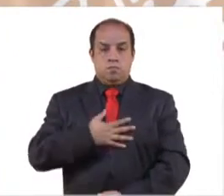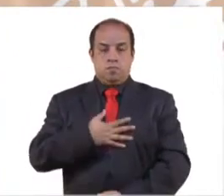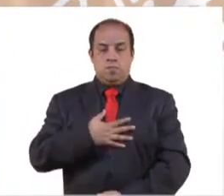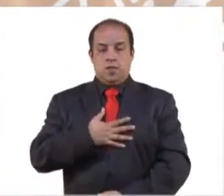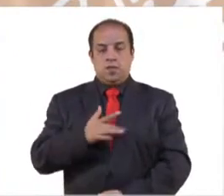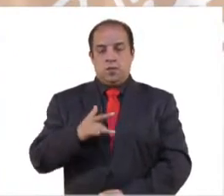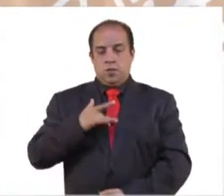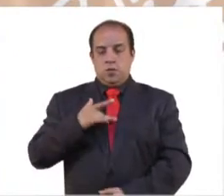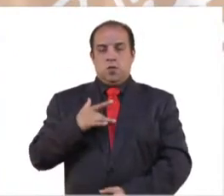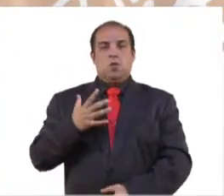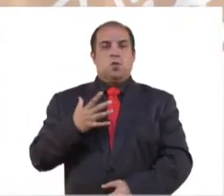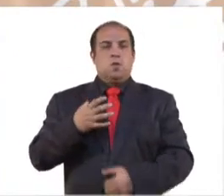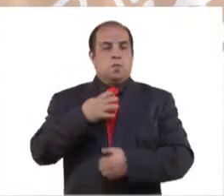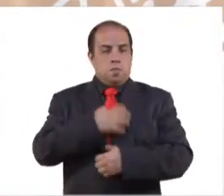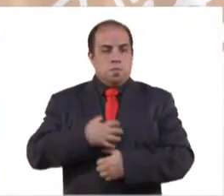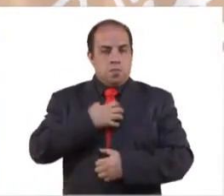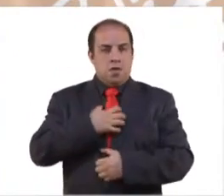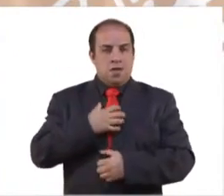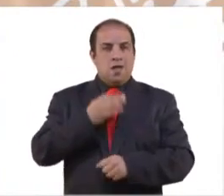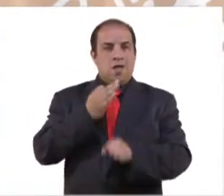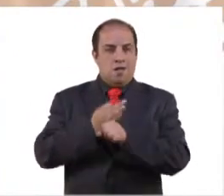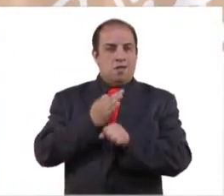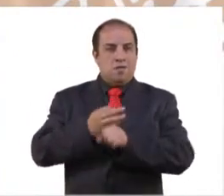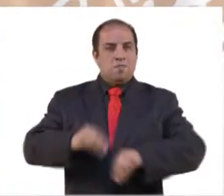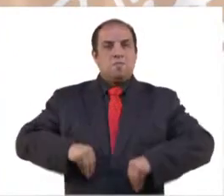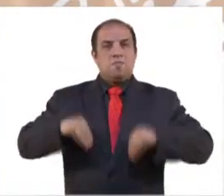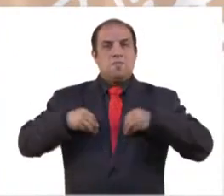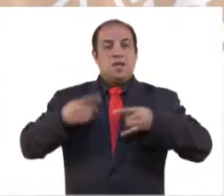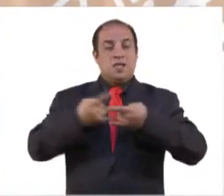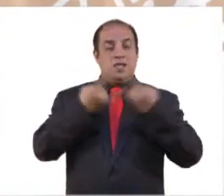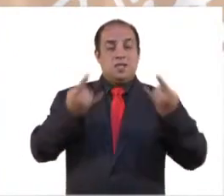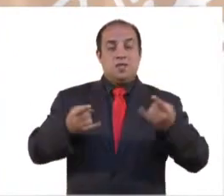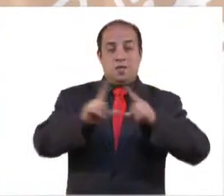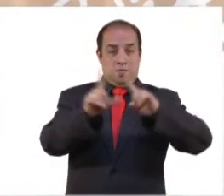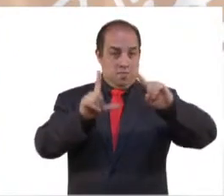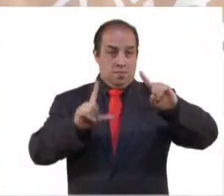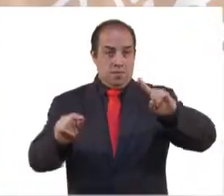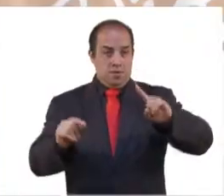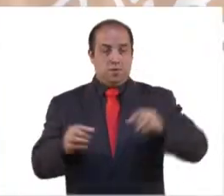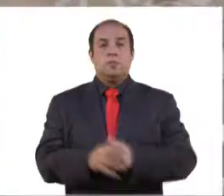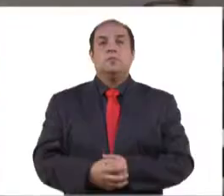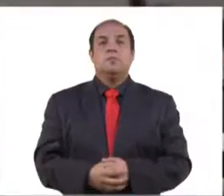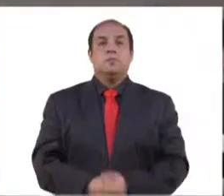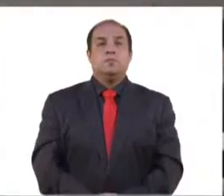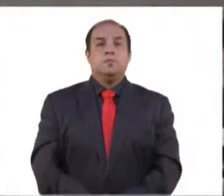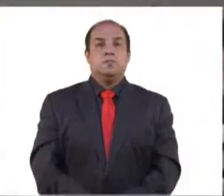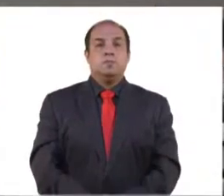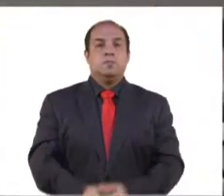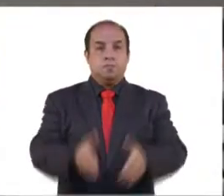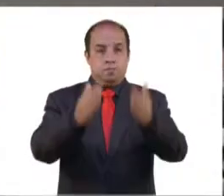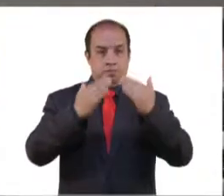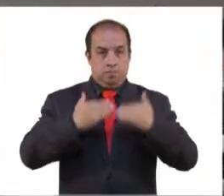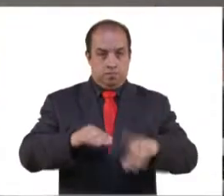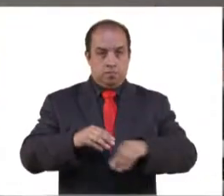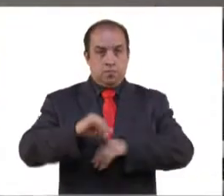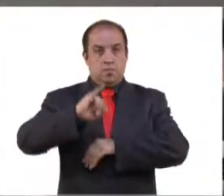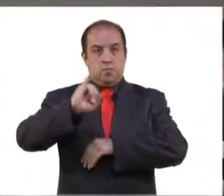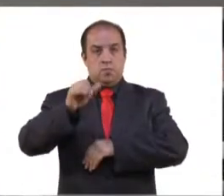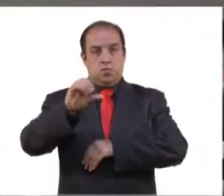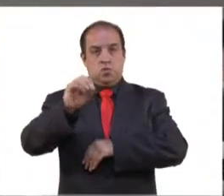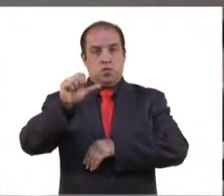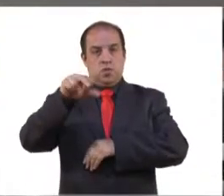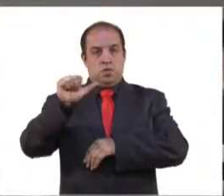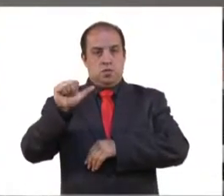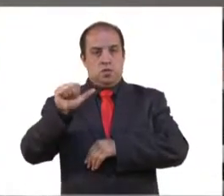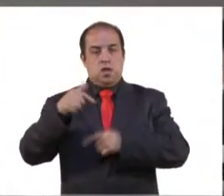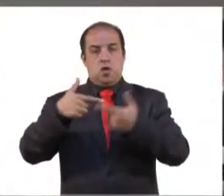congratulo de poder estar viviendo este momento histórico en nuestro país. Gracias. La siguiente pregunta es de Joana Flores, de Grupo